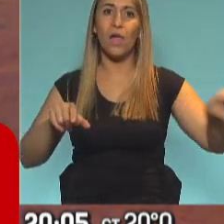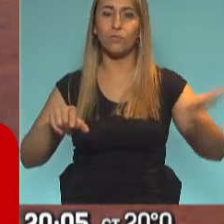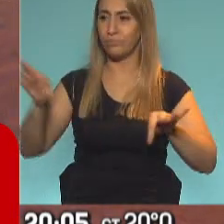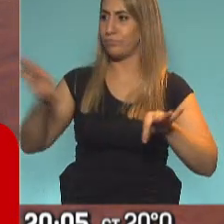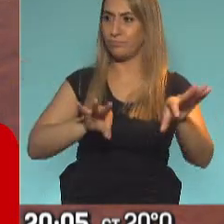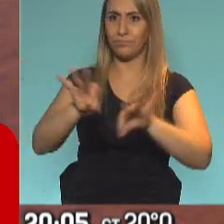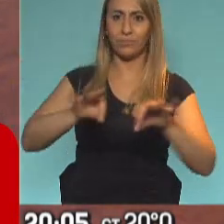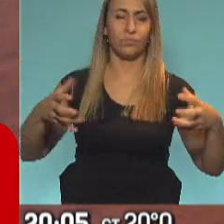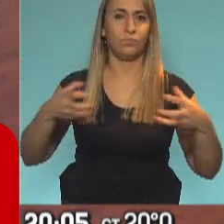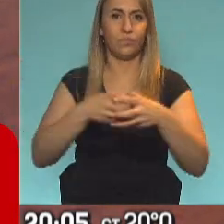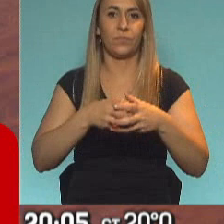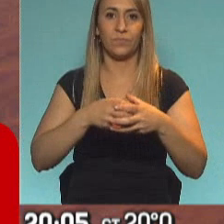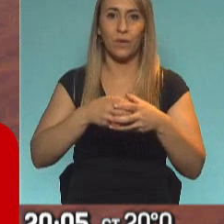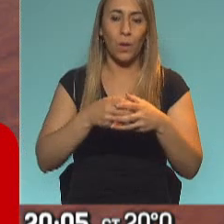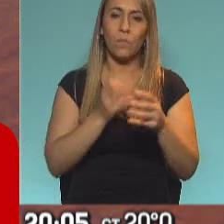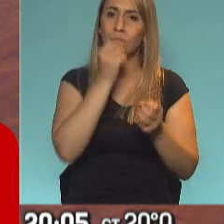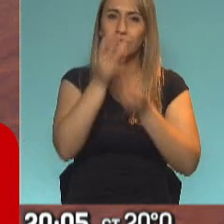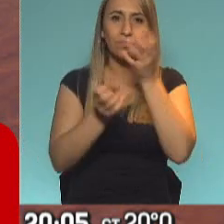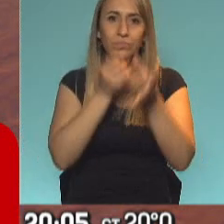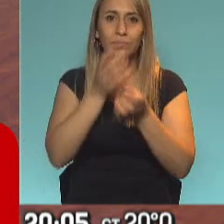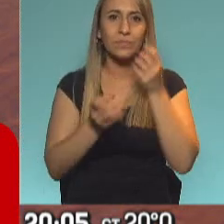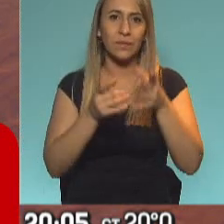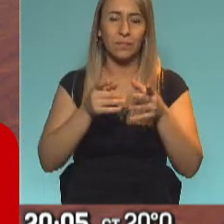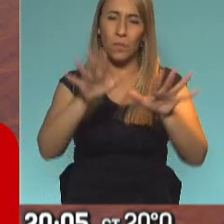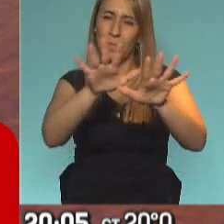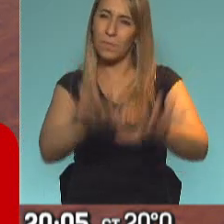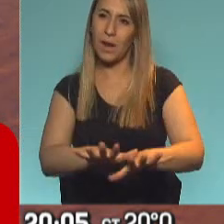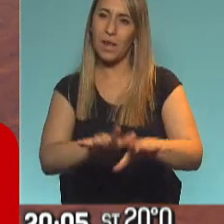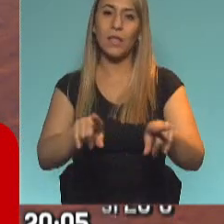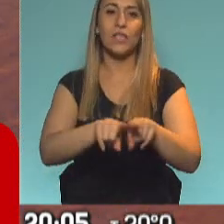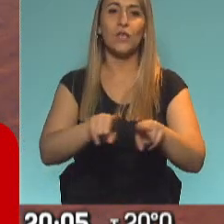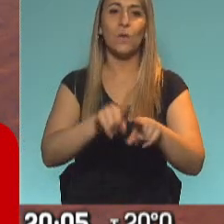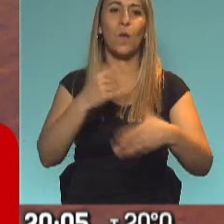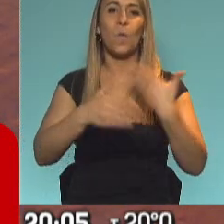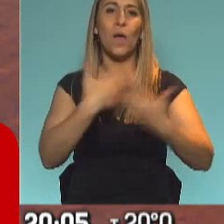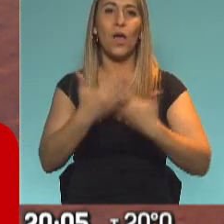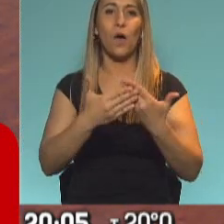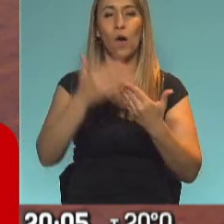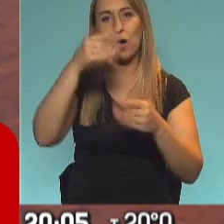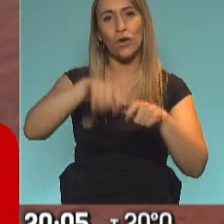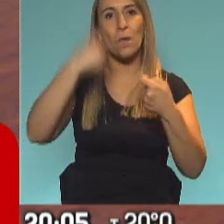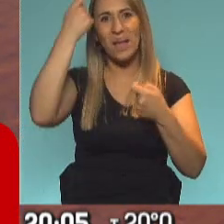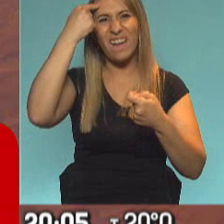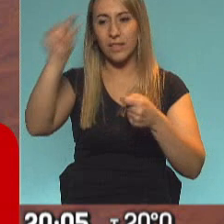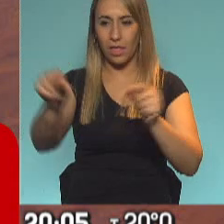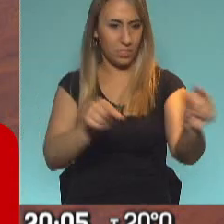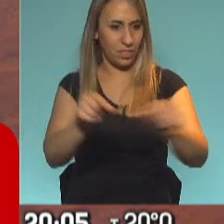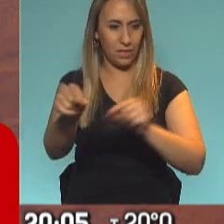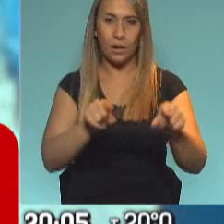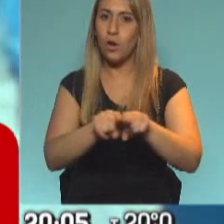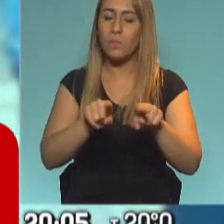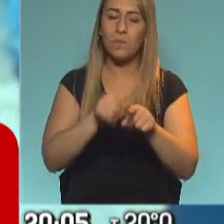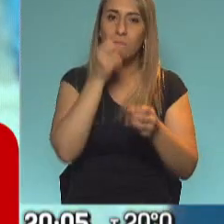de vista va armando este rompecabezas, Alfredo, que allí en la Fiscalía, ahora lo vamos a hablar con Néstor Espósito, ¿qué línea